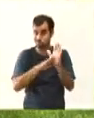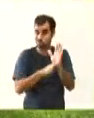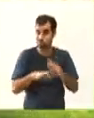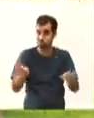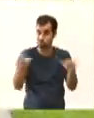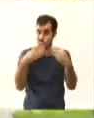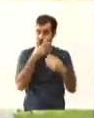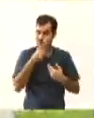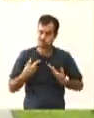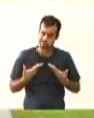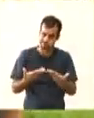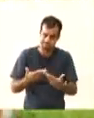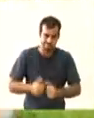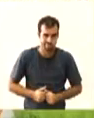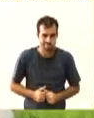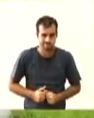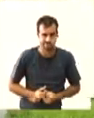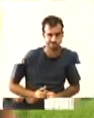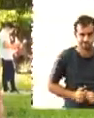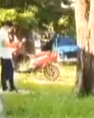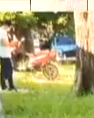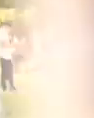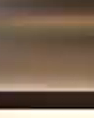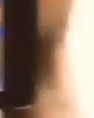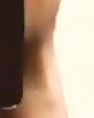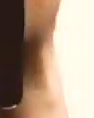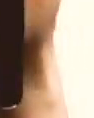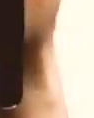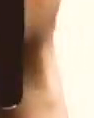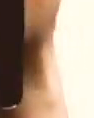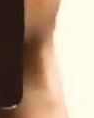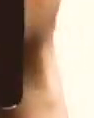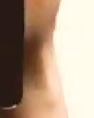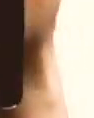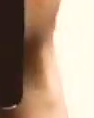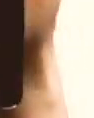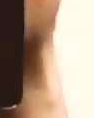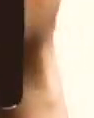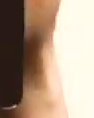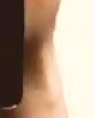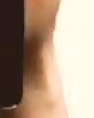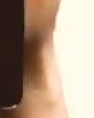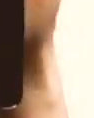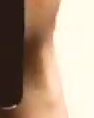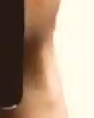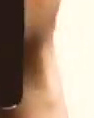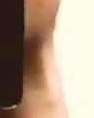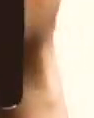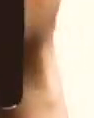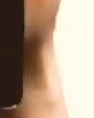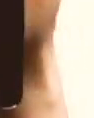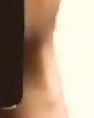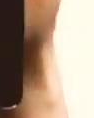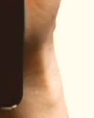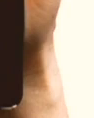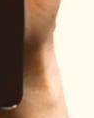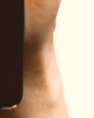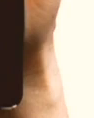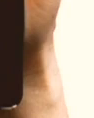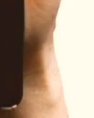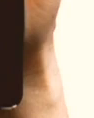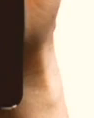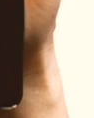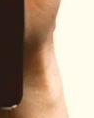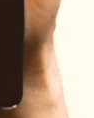aquí. Esto es Jóvenes por la Vida, que no lo dude nadie. Siembra, calle, hilo, fuente, la esquina